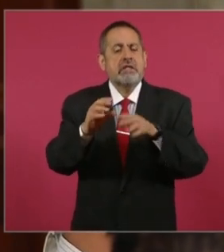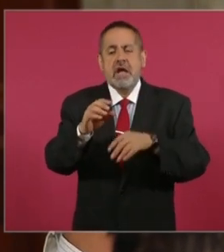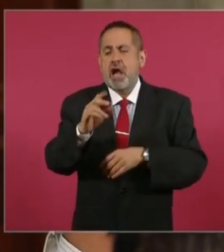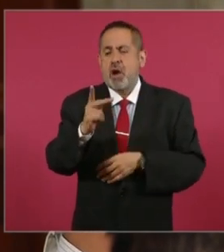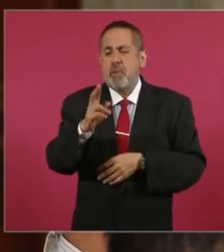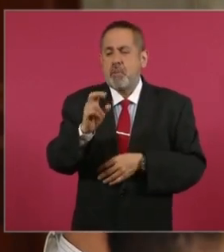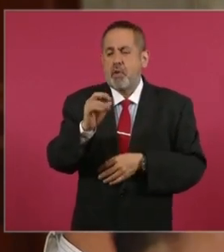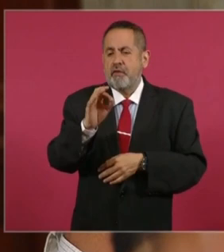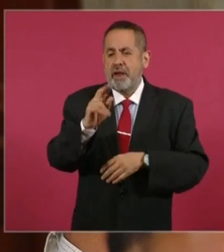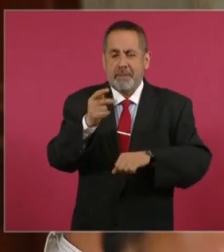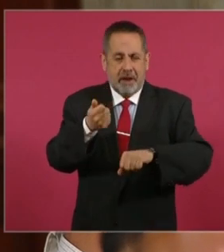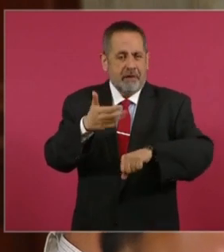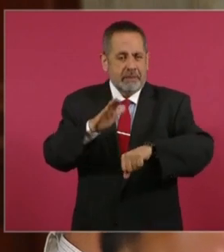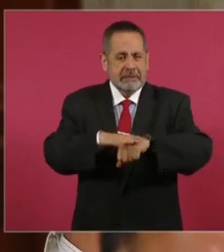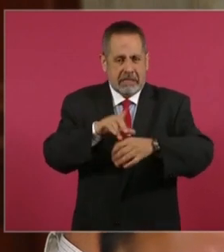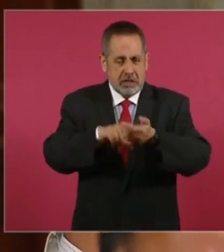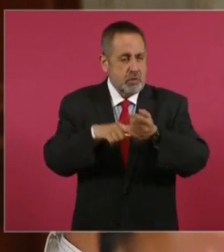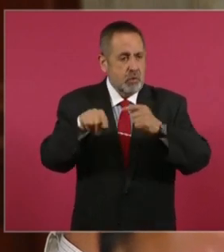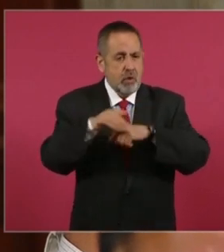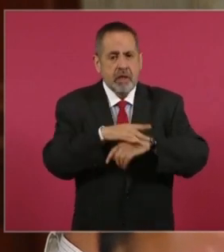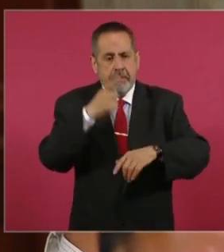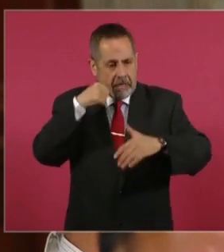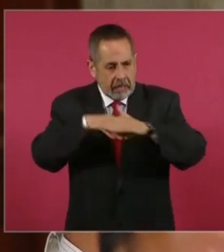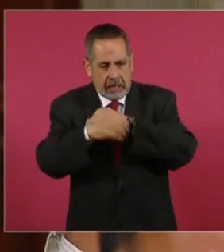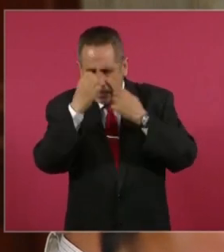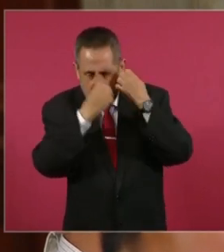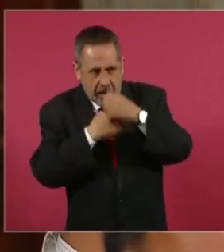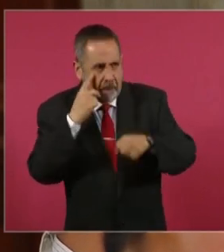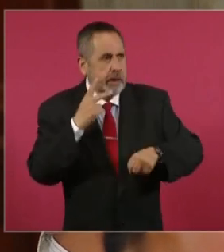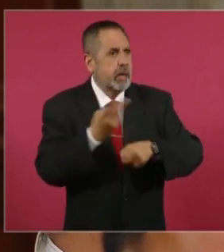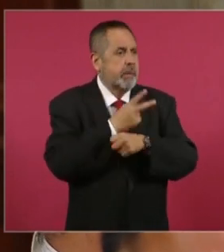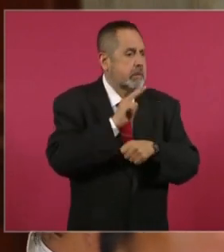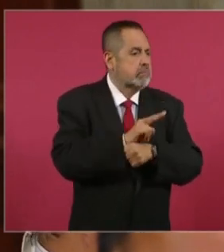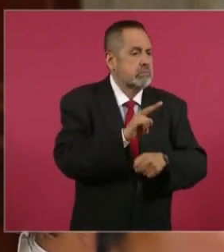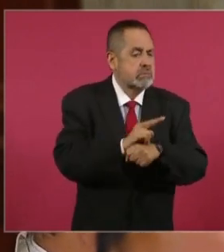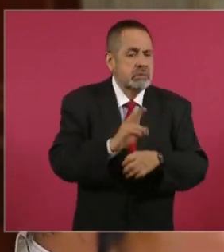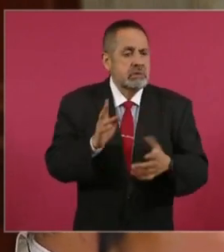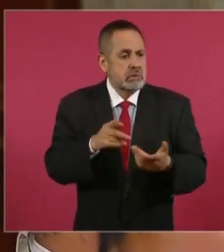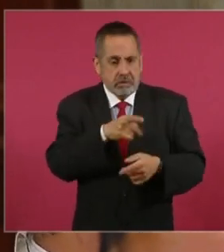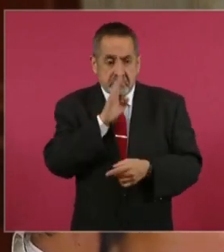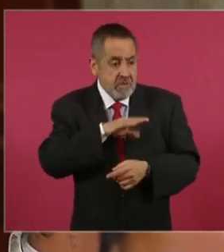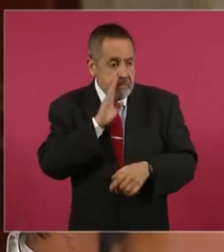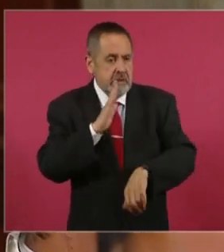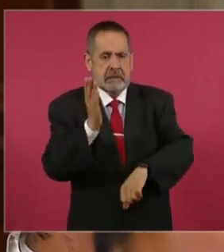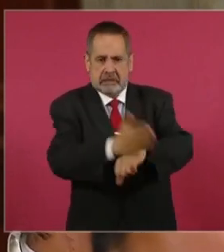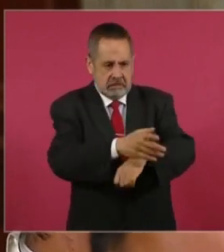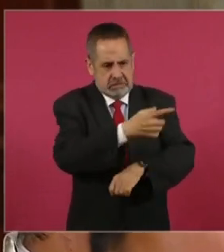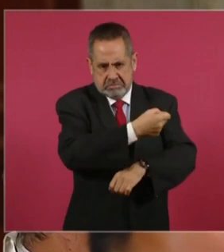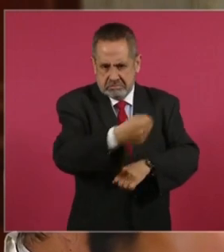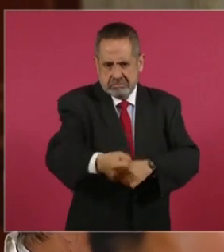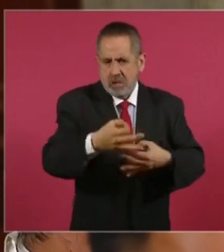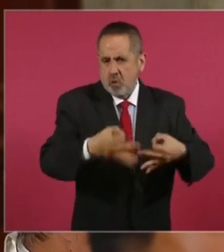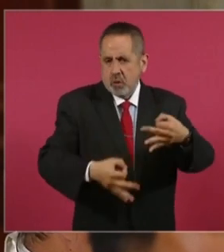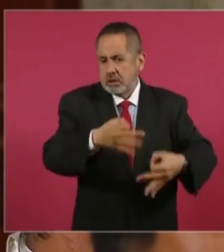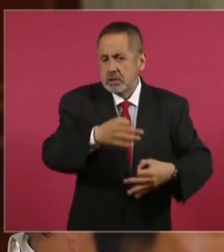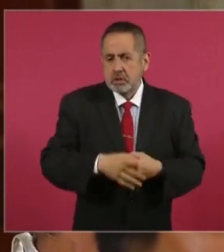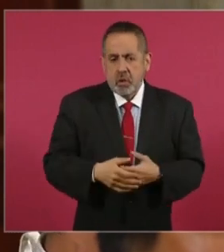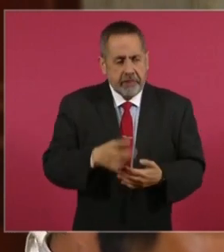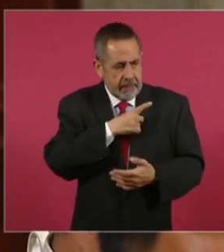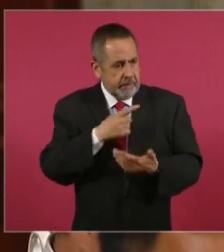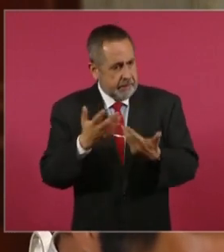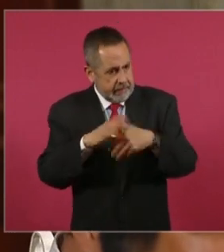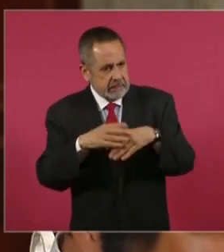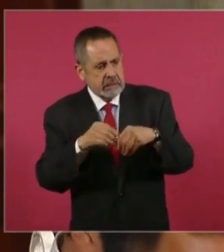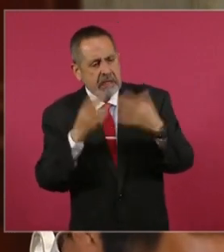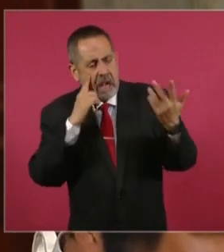las regionales, pueda ser auditado, supervisado, controlado, sancionado, enjuiciado, que transparente el